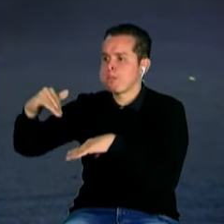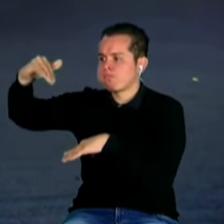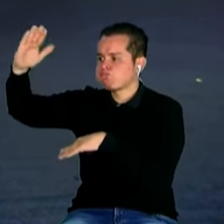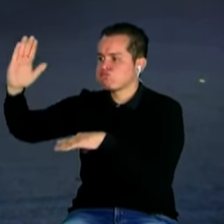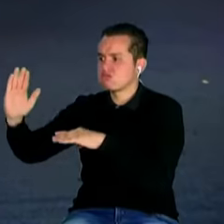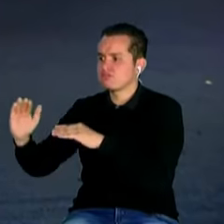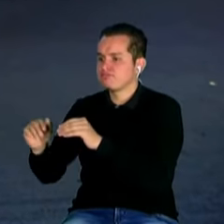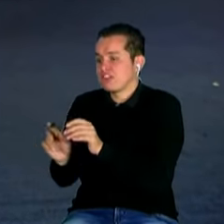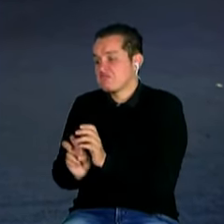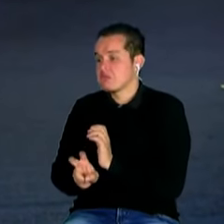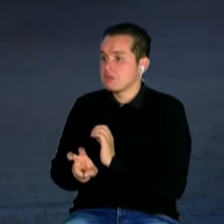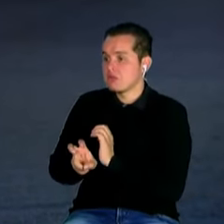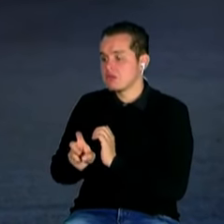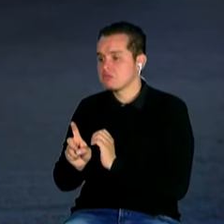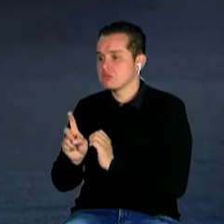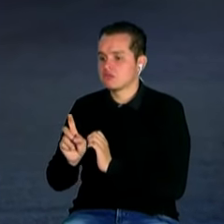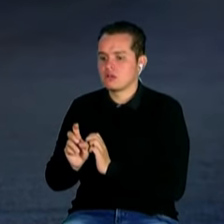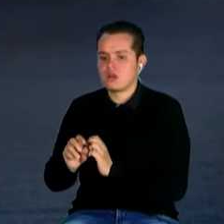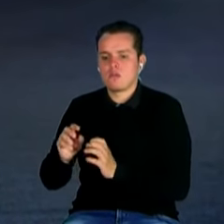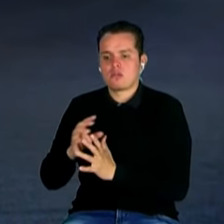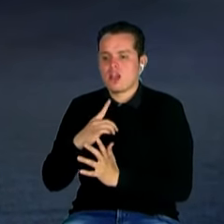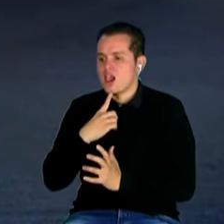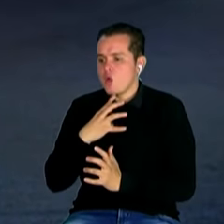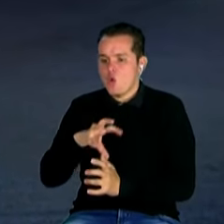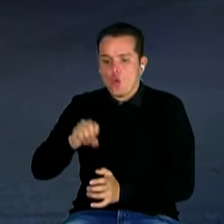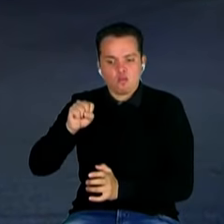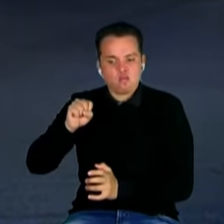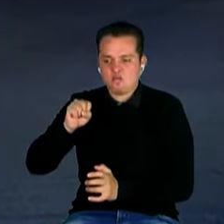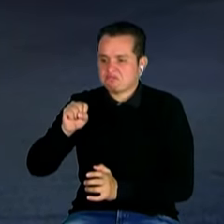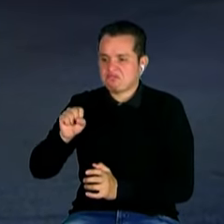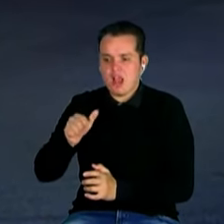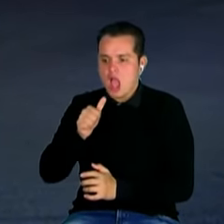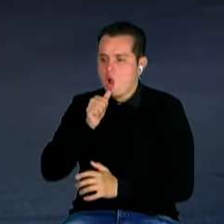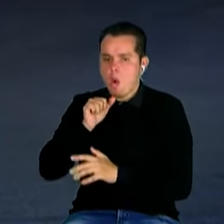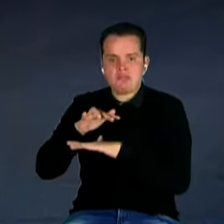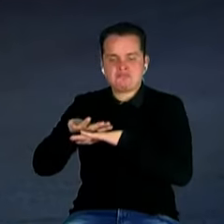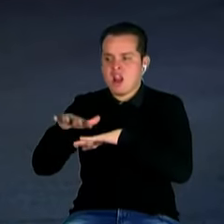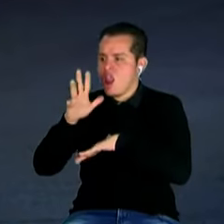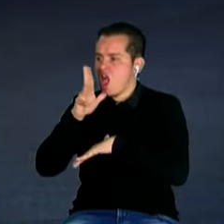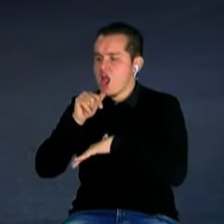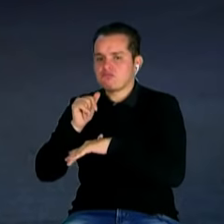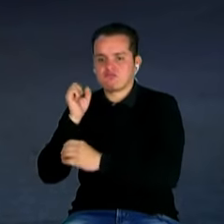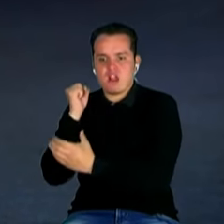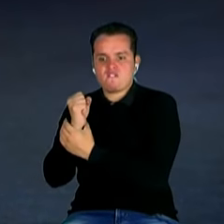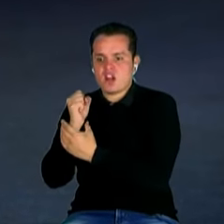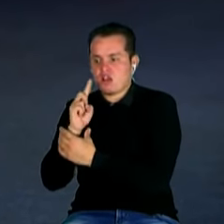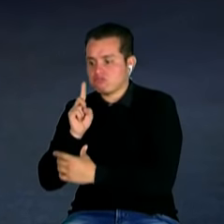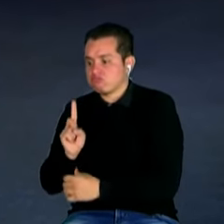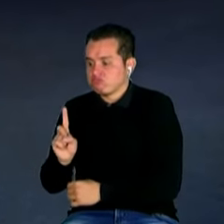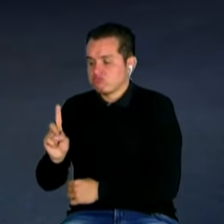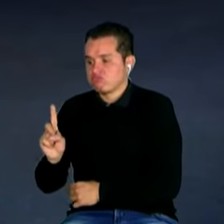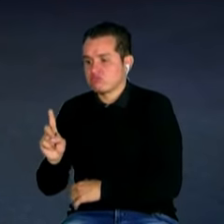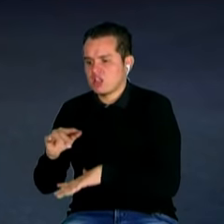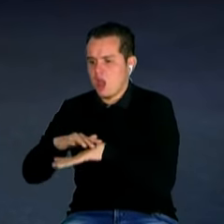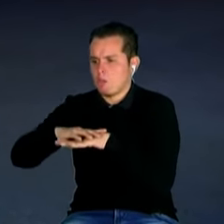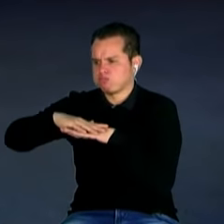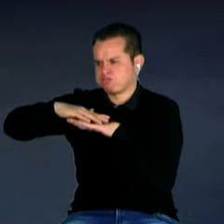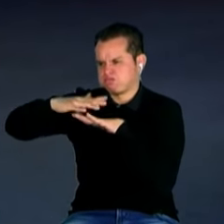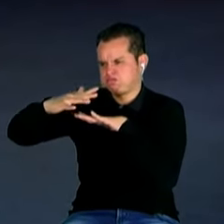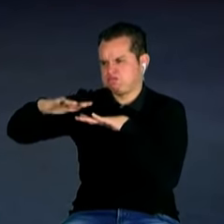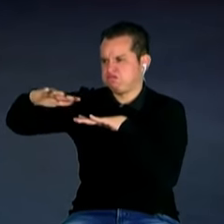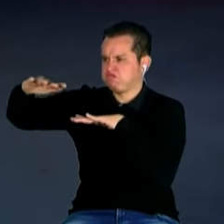Para el monte se fue. El monte era seco, el monte era árido, el monte era pleno